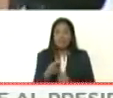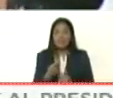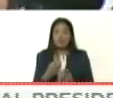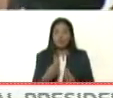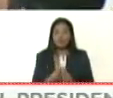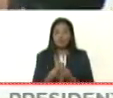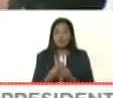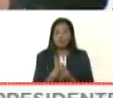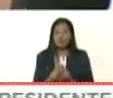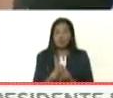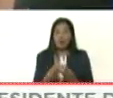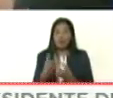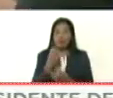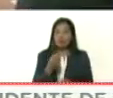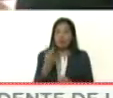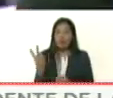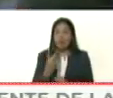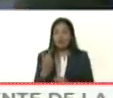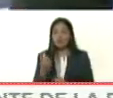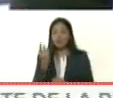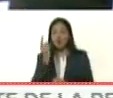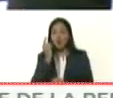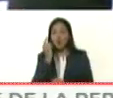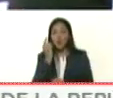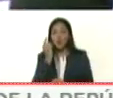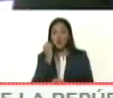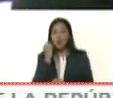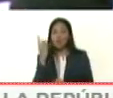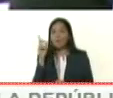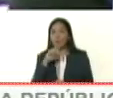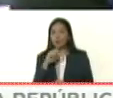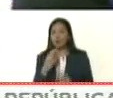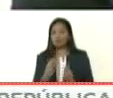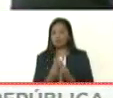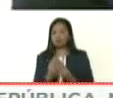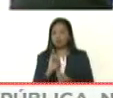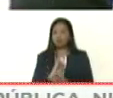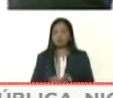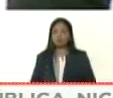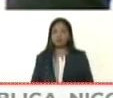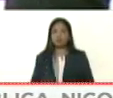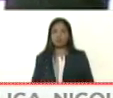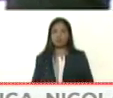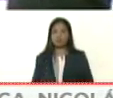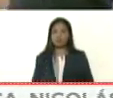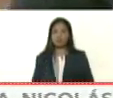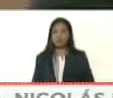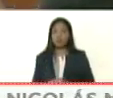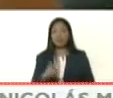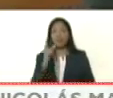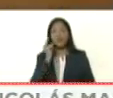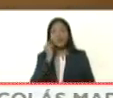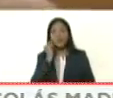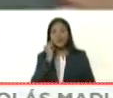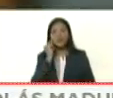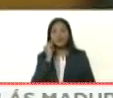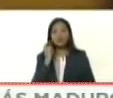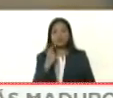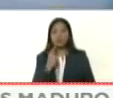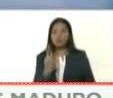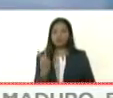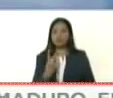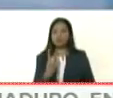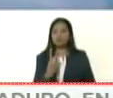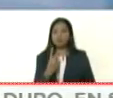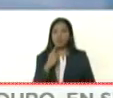pueden ver a las dos damas de compañía junto con el diputado Superlano. Esta señora que ustedes ven aquí es